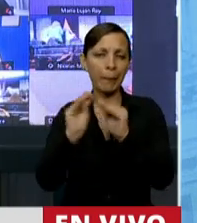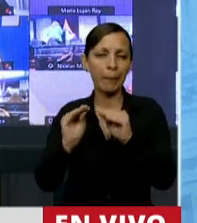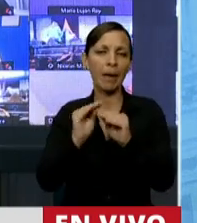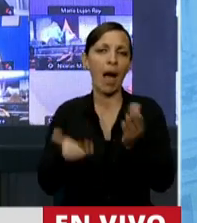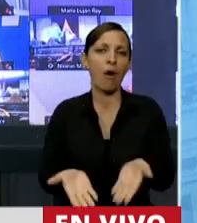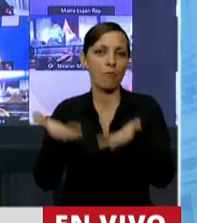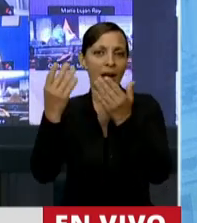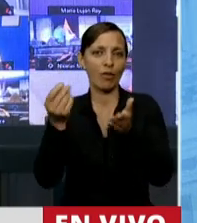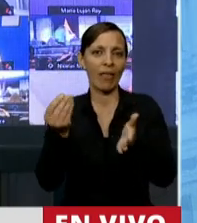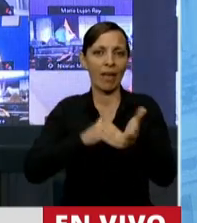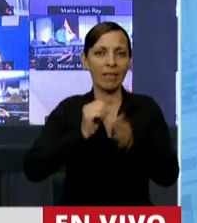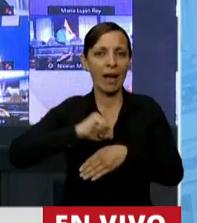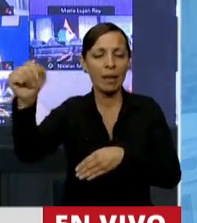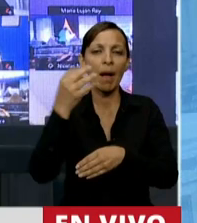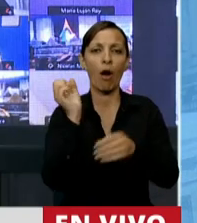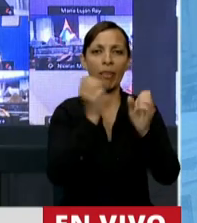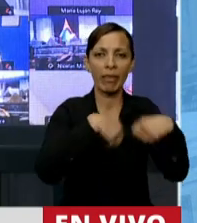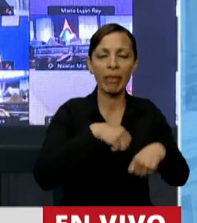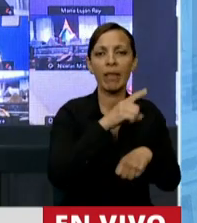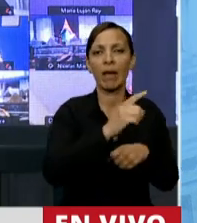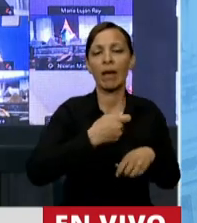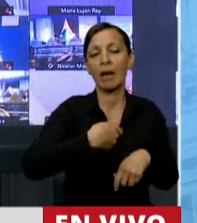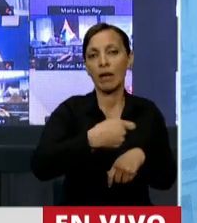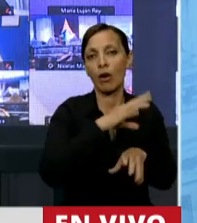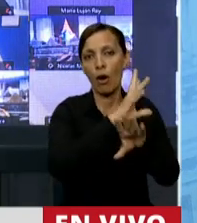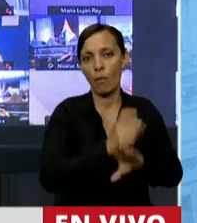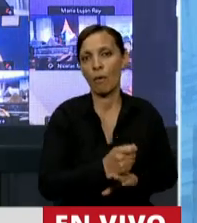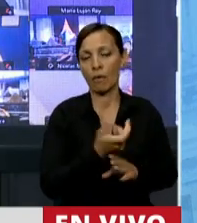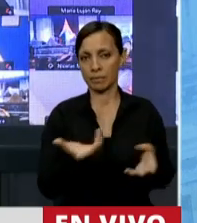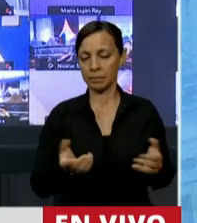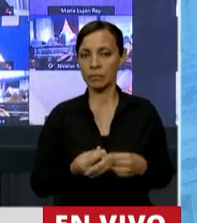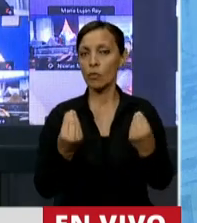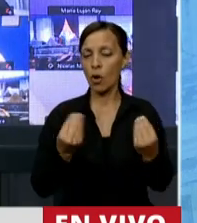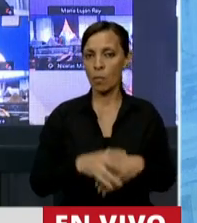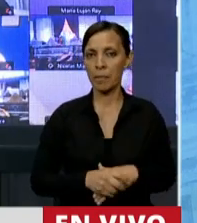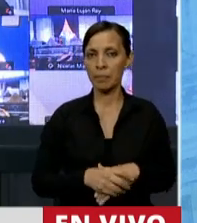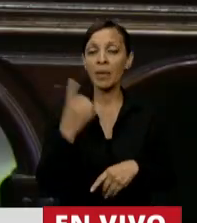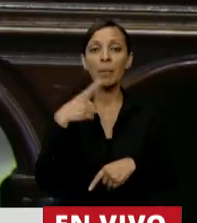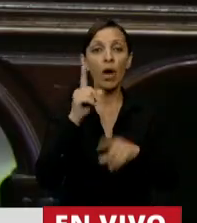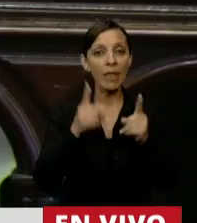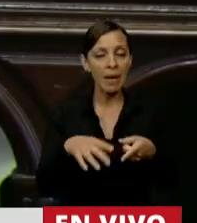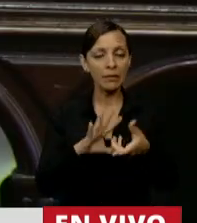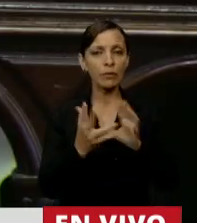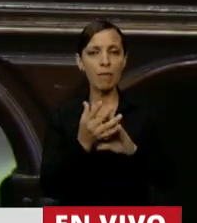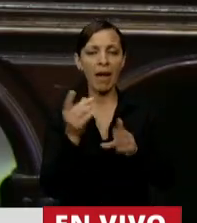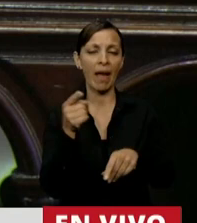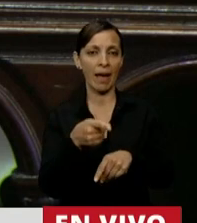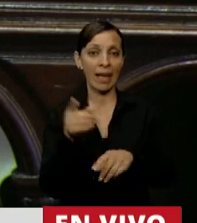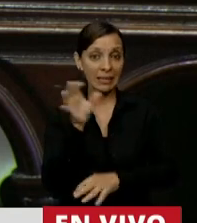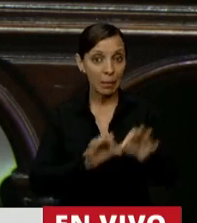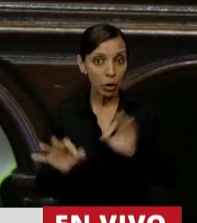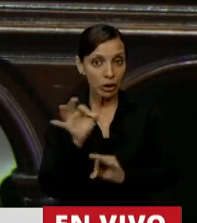tarifas, tapar el robo a los jubilados que se aproxima? Pero además del efecto humo, este